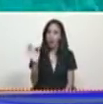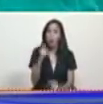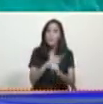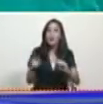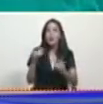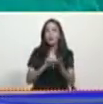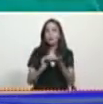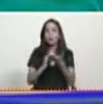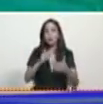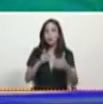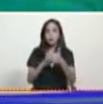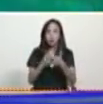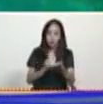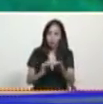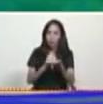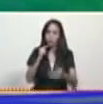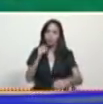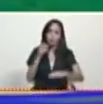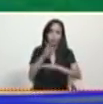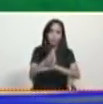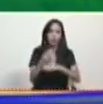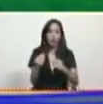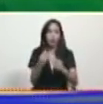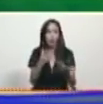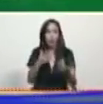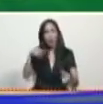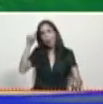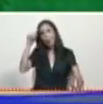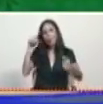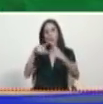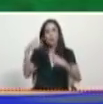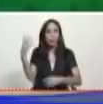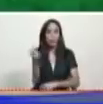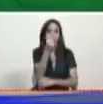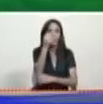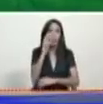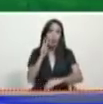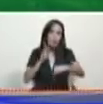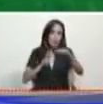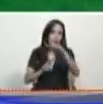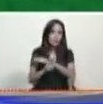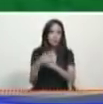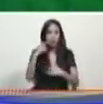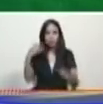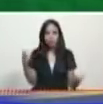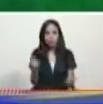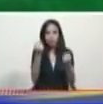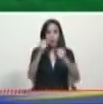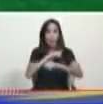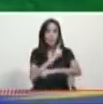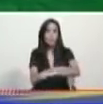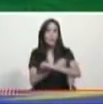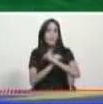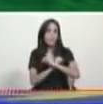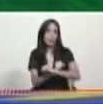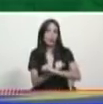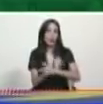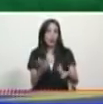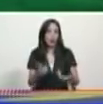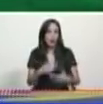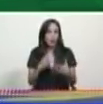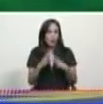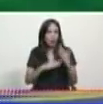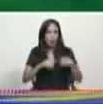enfrentaremos. Pero tenemos la estrategia, tenemos la visión, tenemos el poder, tenemos la